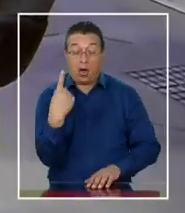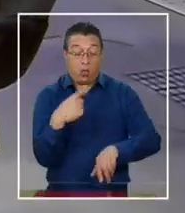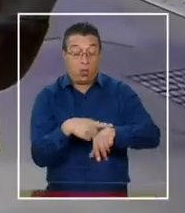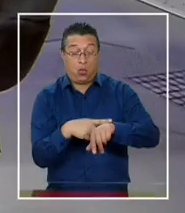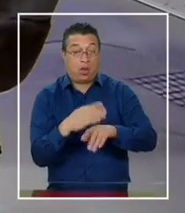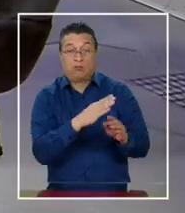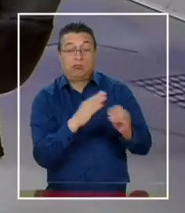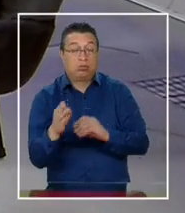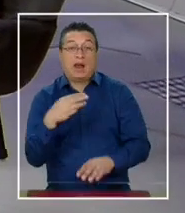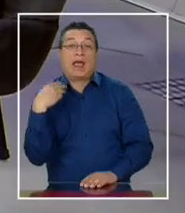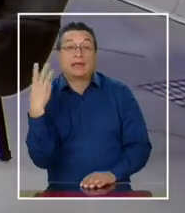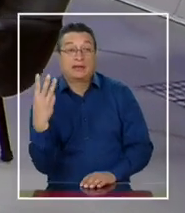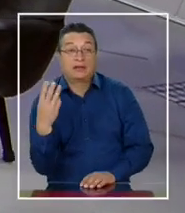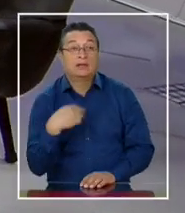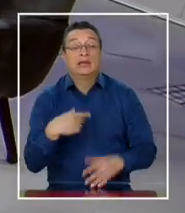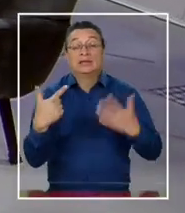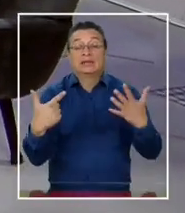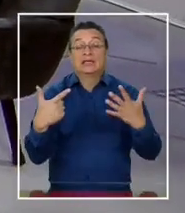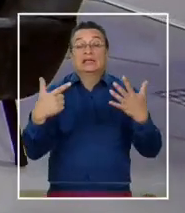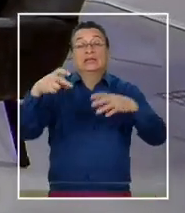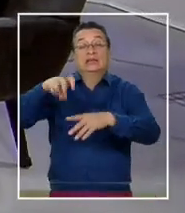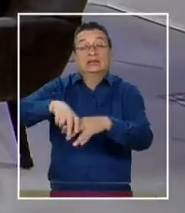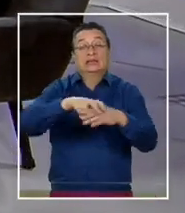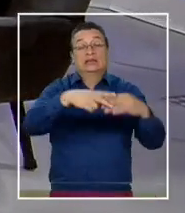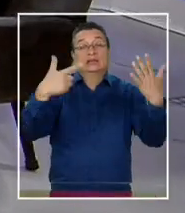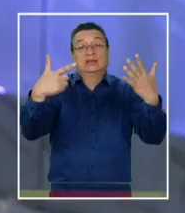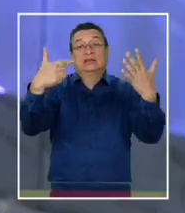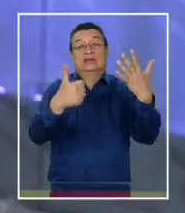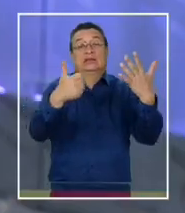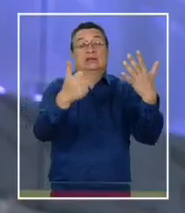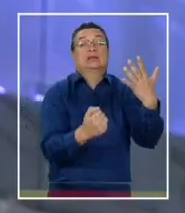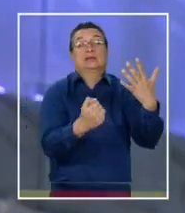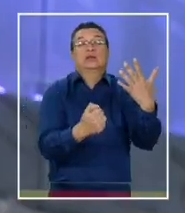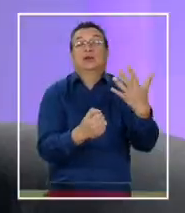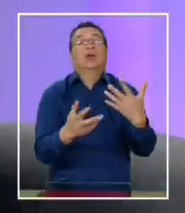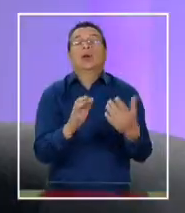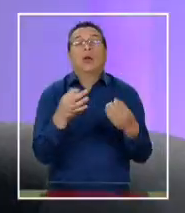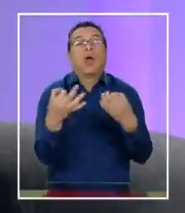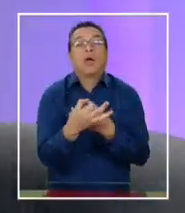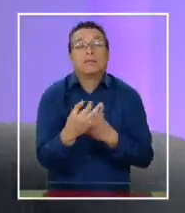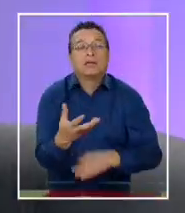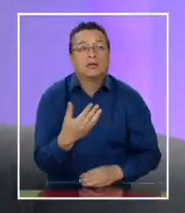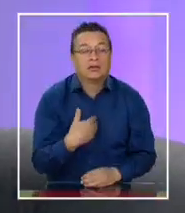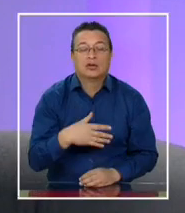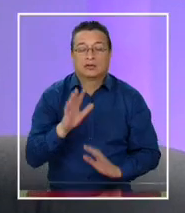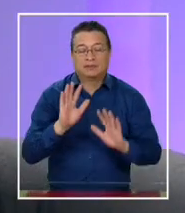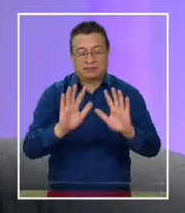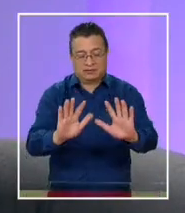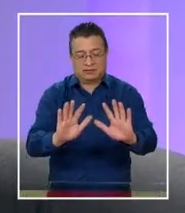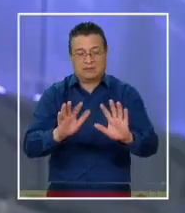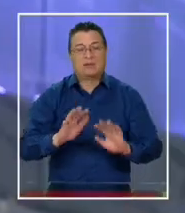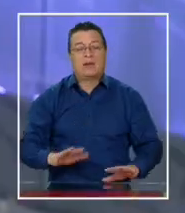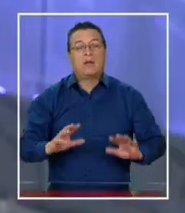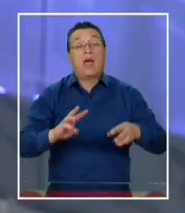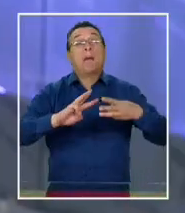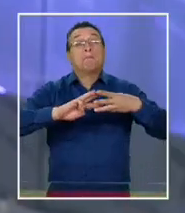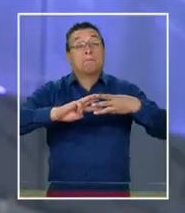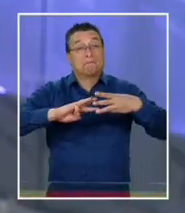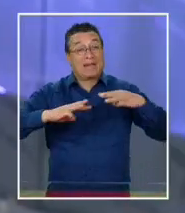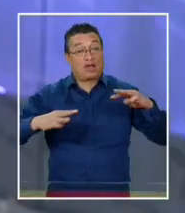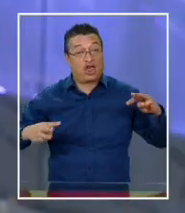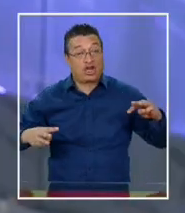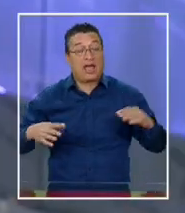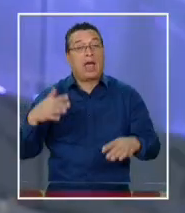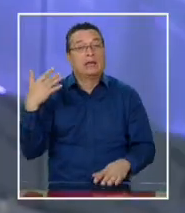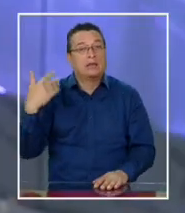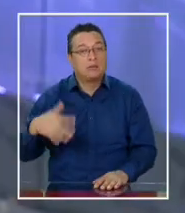de la tarde había siete sillas quedaron cinco Matías a ver eso la mitología Yo creo que es muy